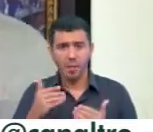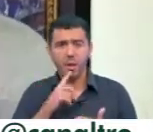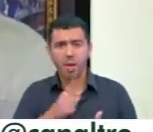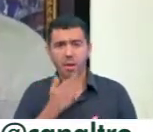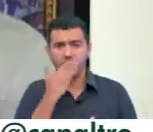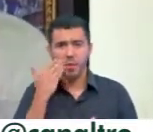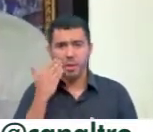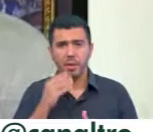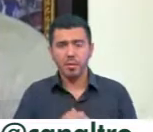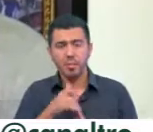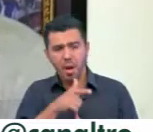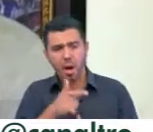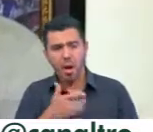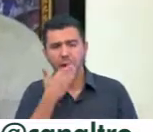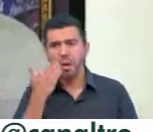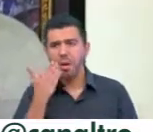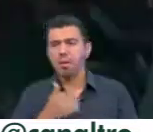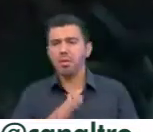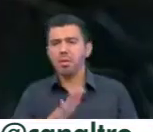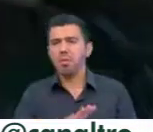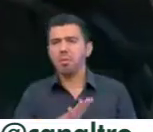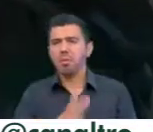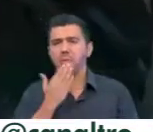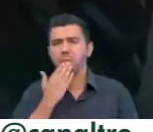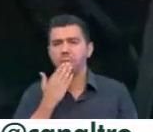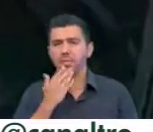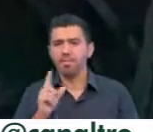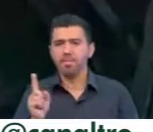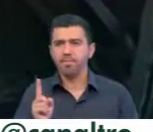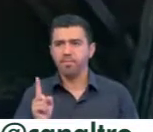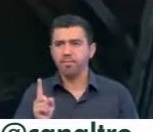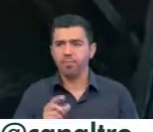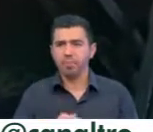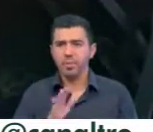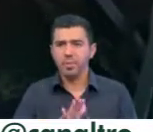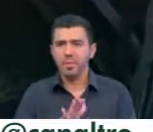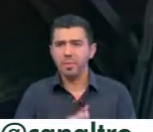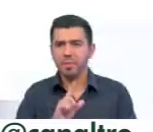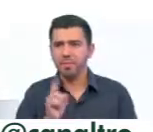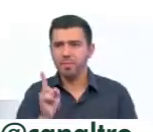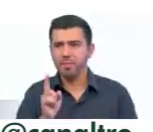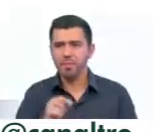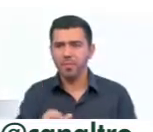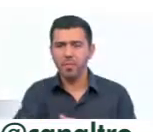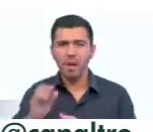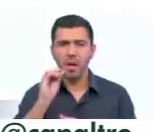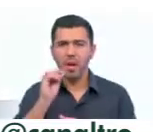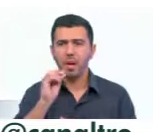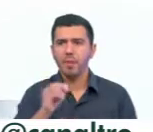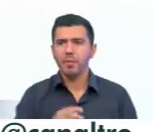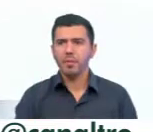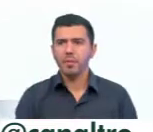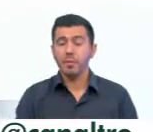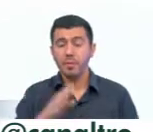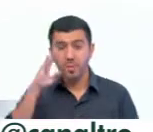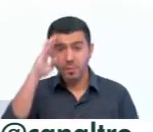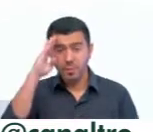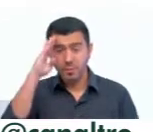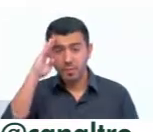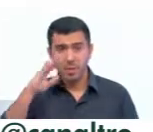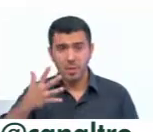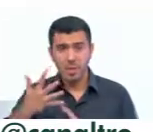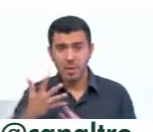guerrillero todo quedaba así impune todo se acababa la quinta brigada del ejército nacional dio a conocer un comunicado de prensa que